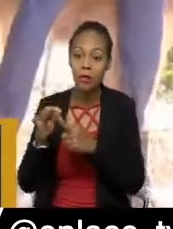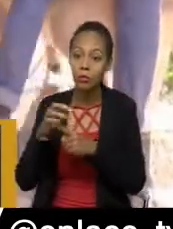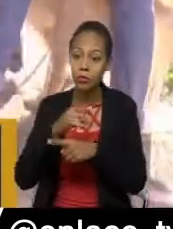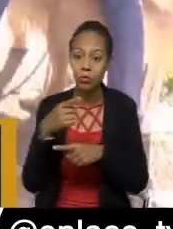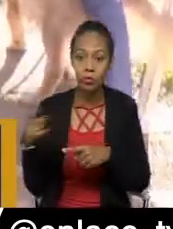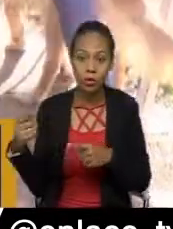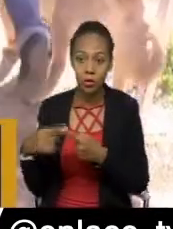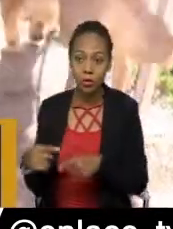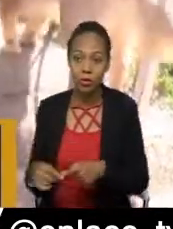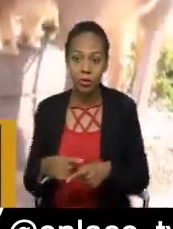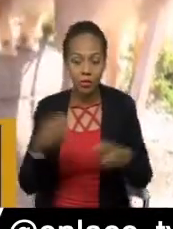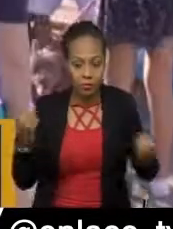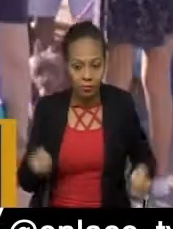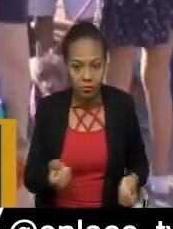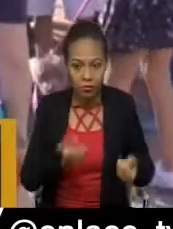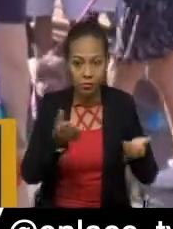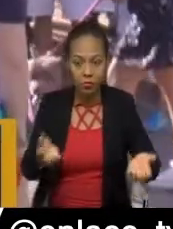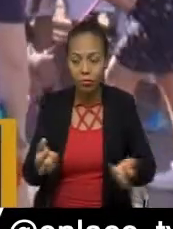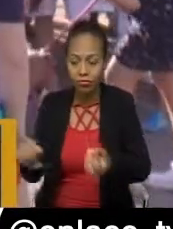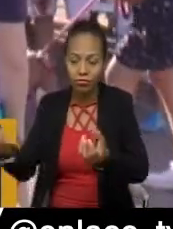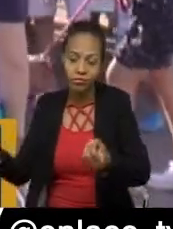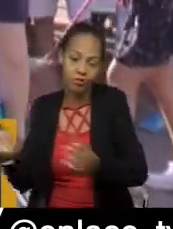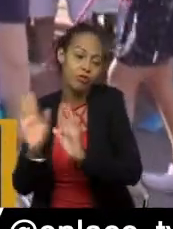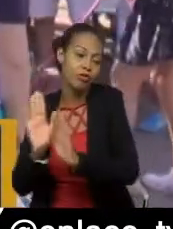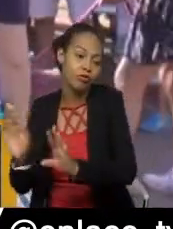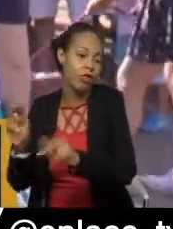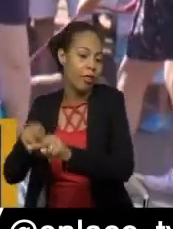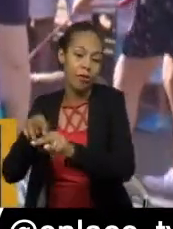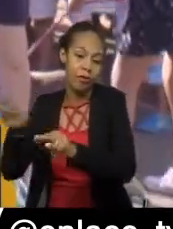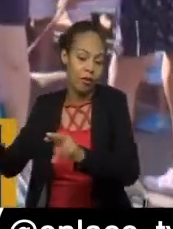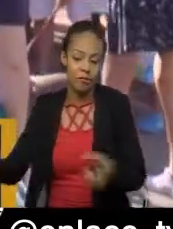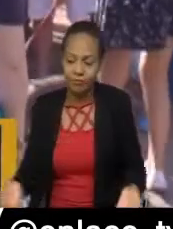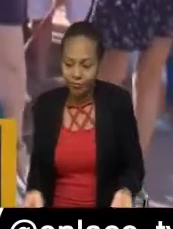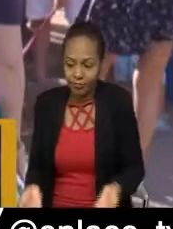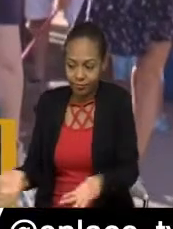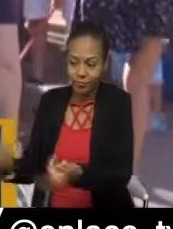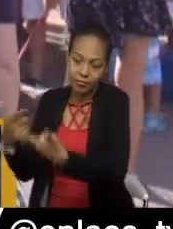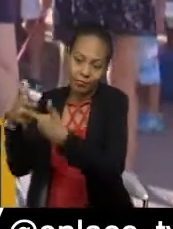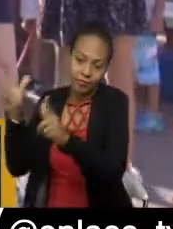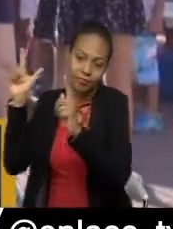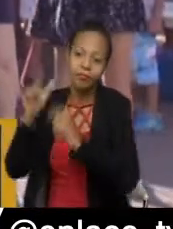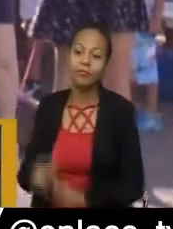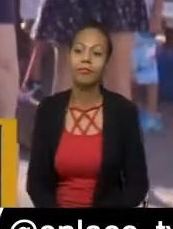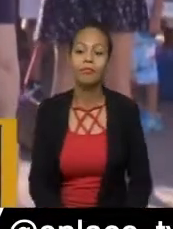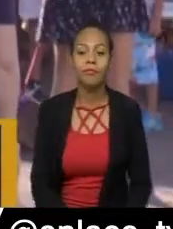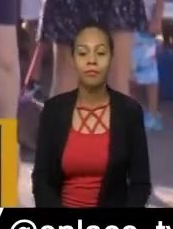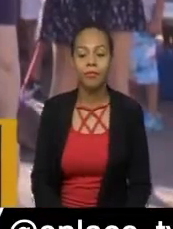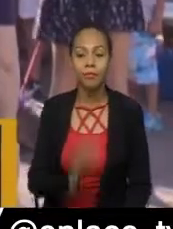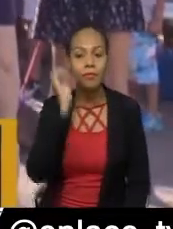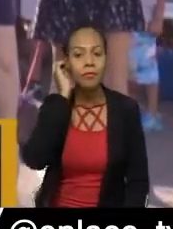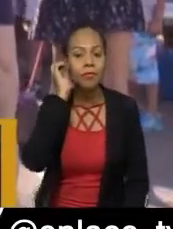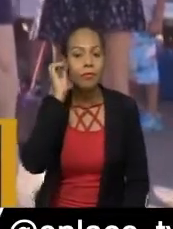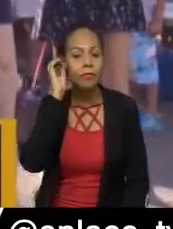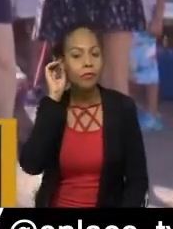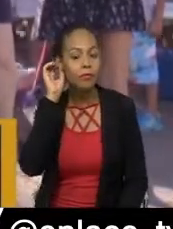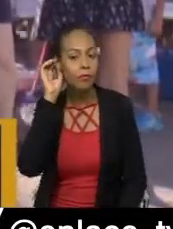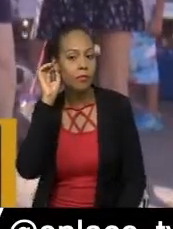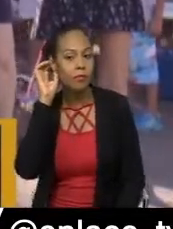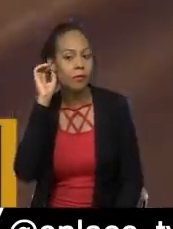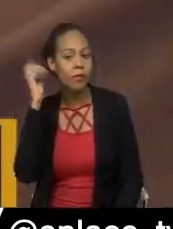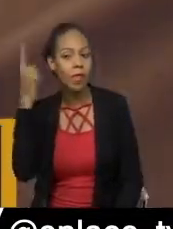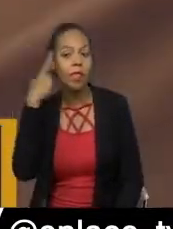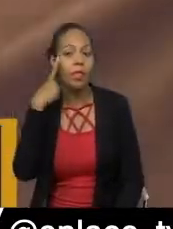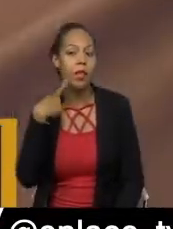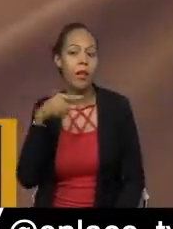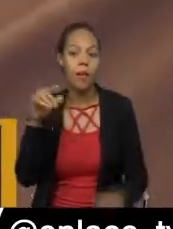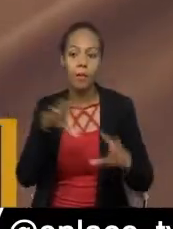especies a Cabildo Verde. Bueno, ya estamos aquí concentrados el día de hoy haciendo la actividad de celebración del Día Mundial de los Animales.